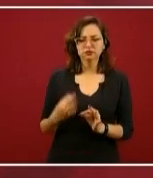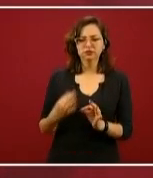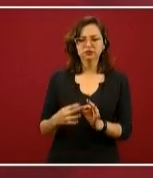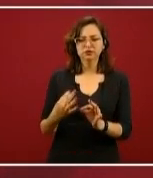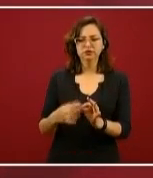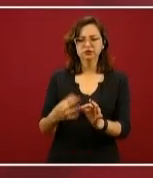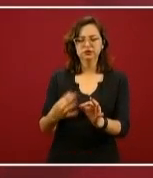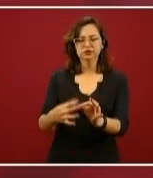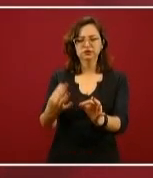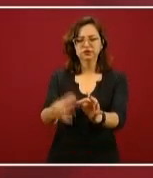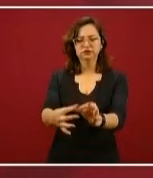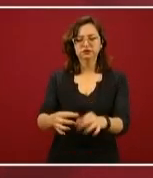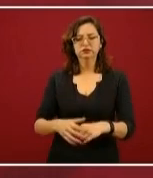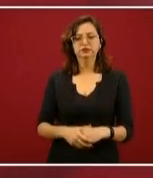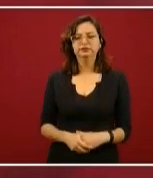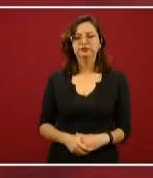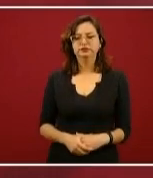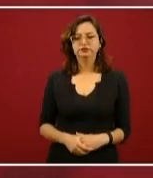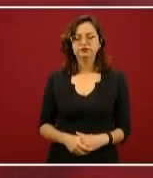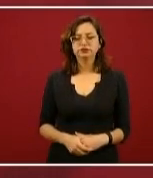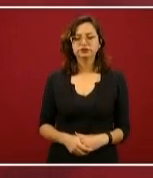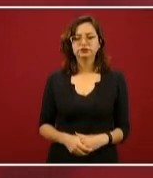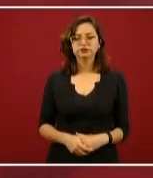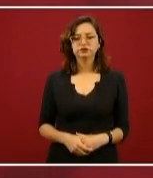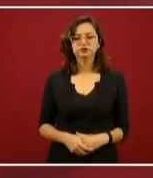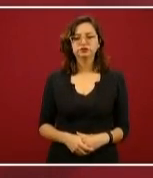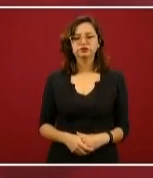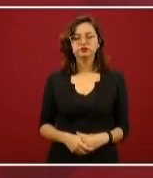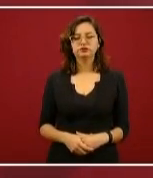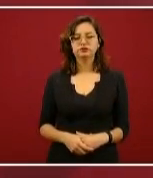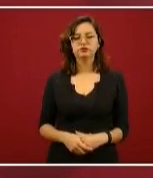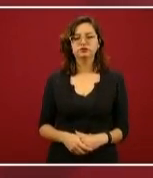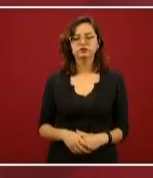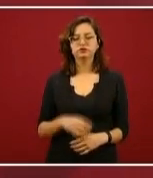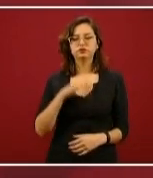eficiente. Desde el principio,